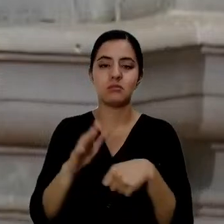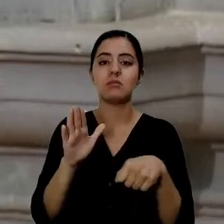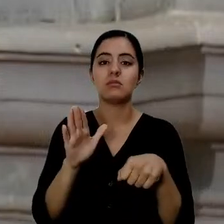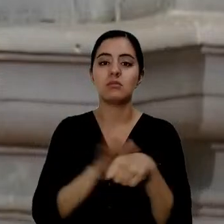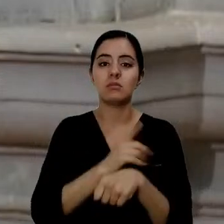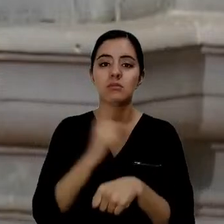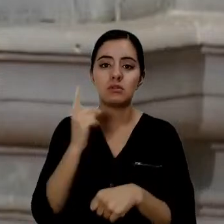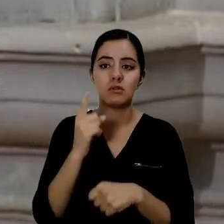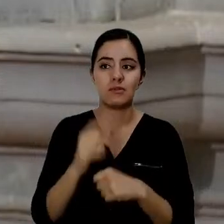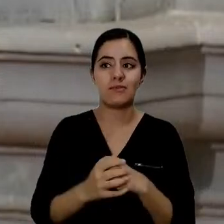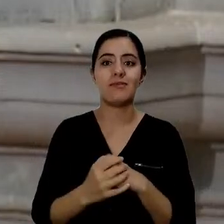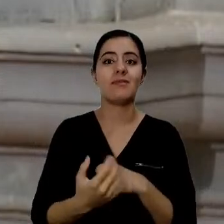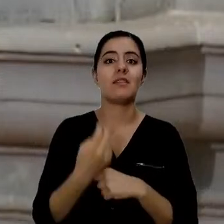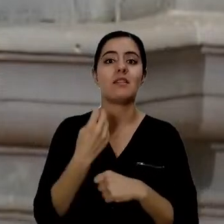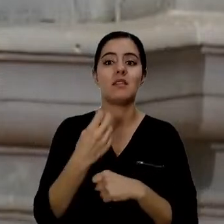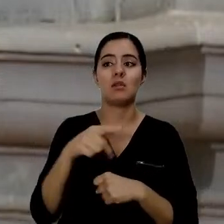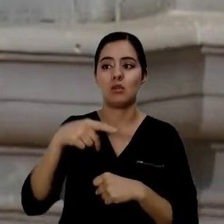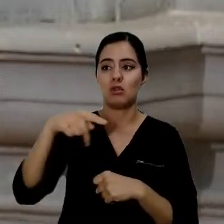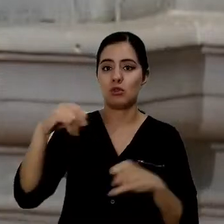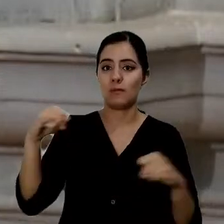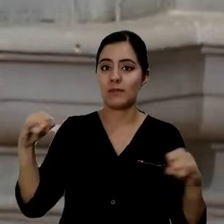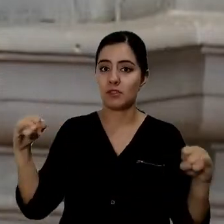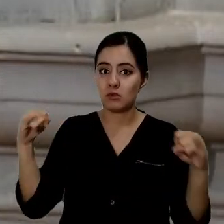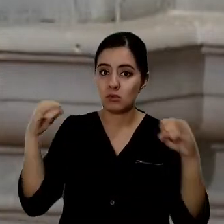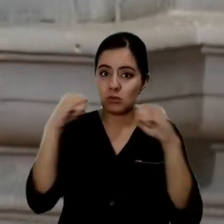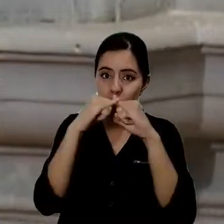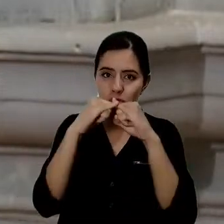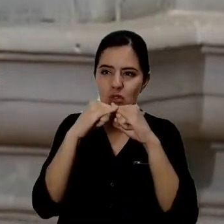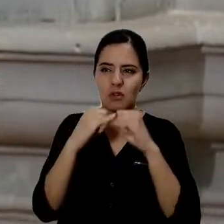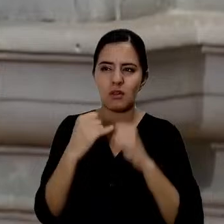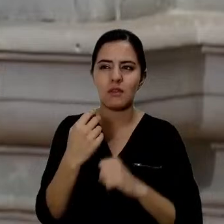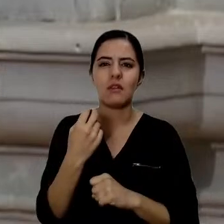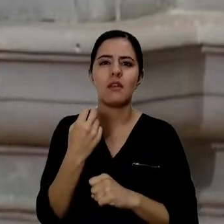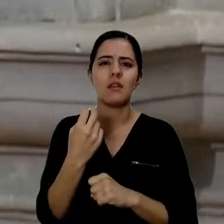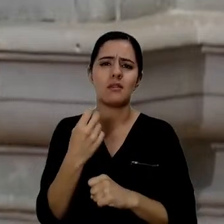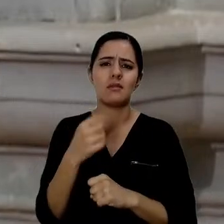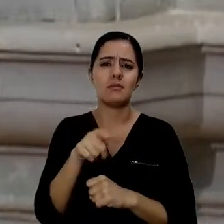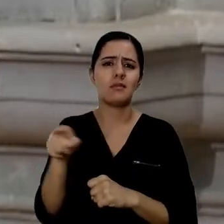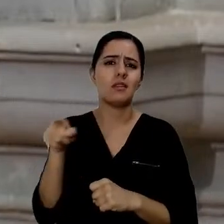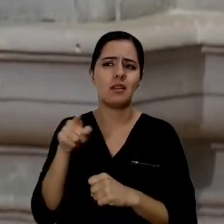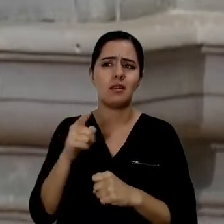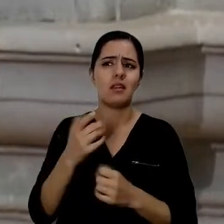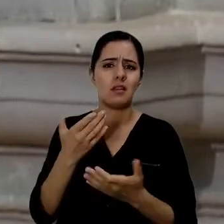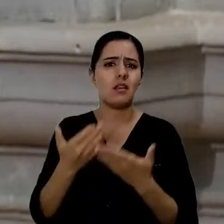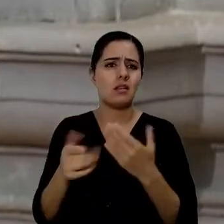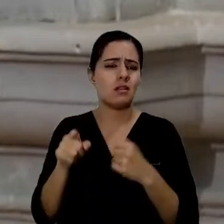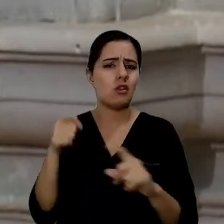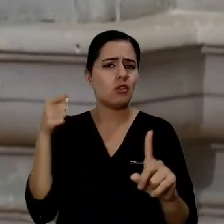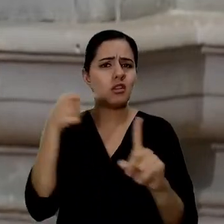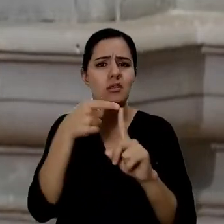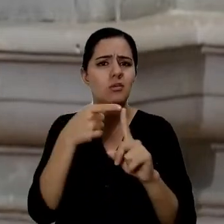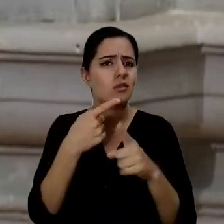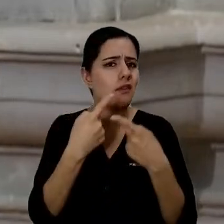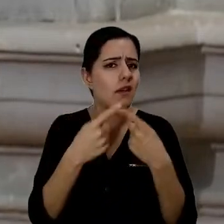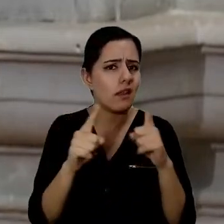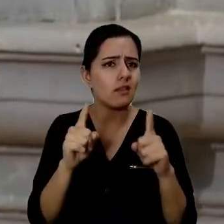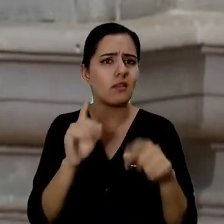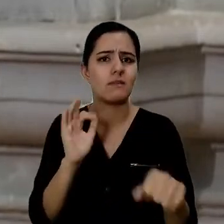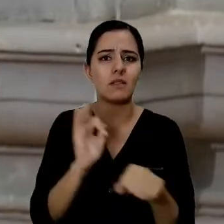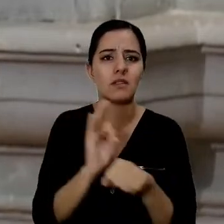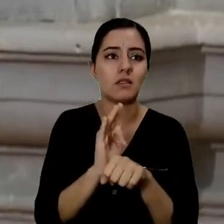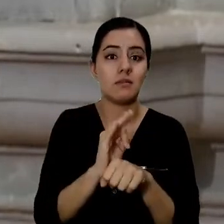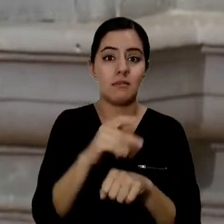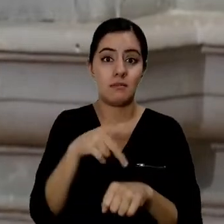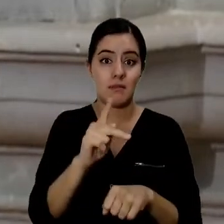otro fin y son muy nobles, pero no se pueden meter las manos al fuego